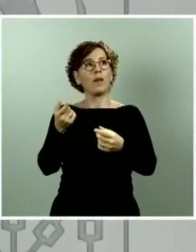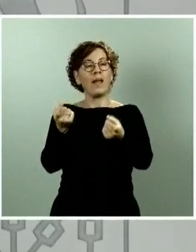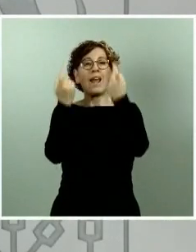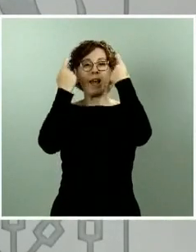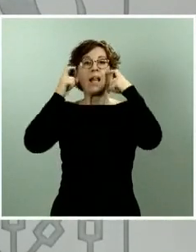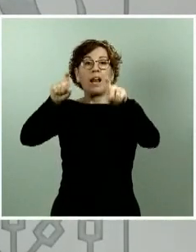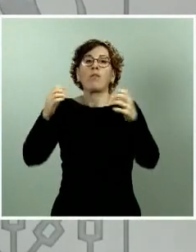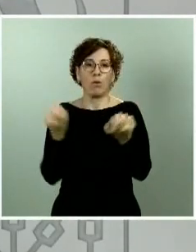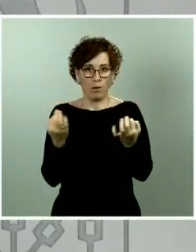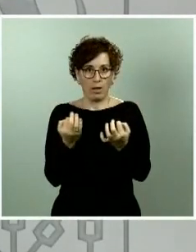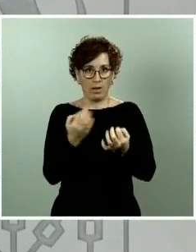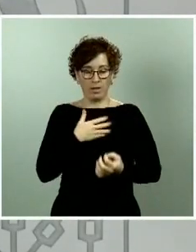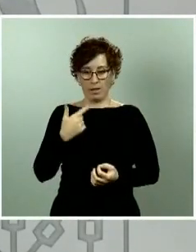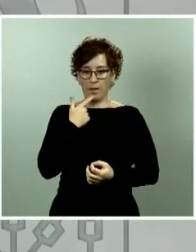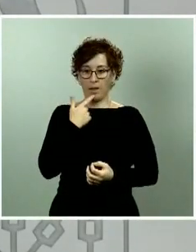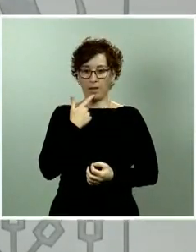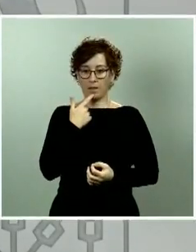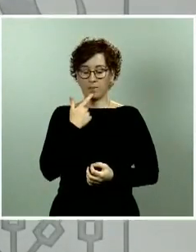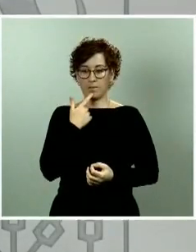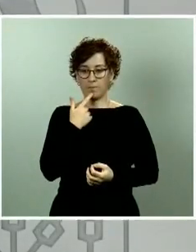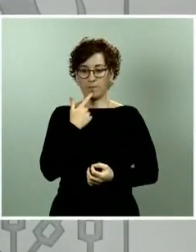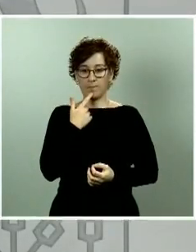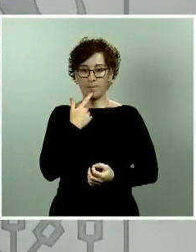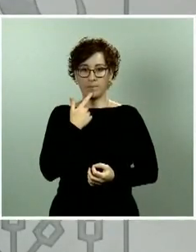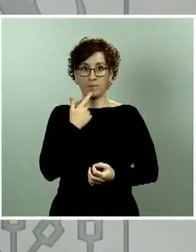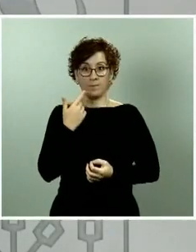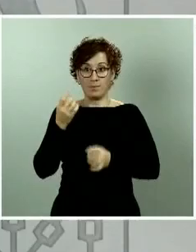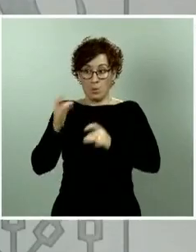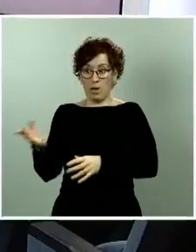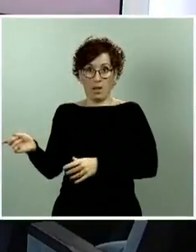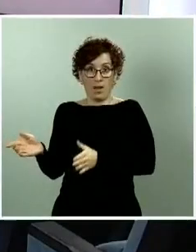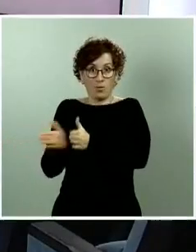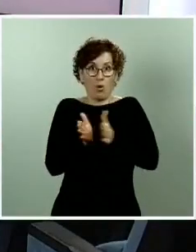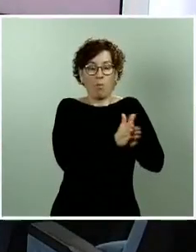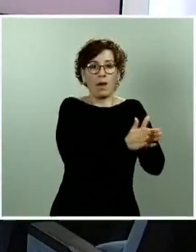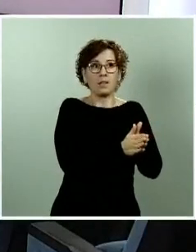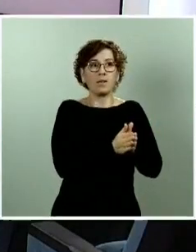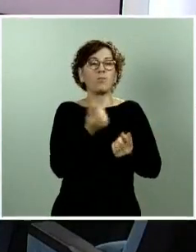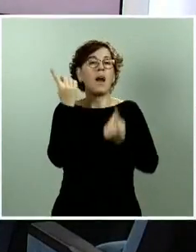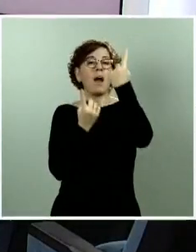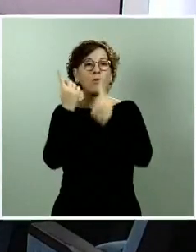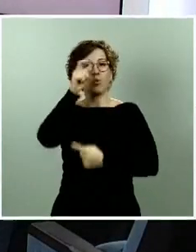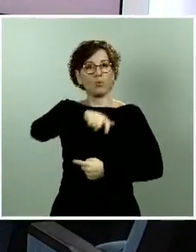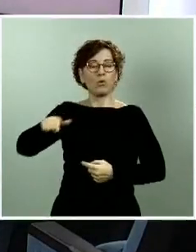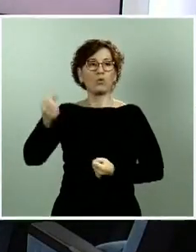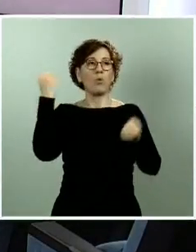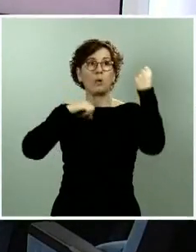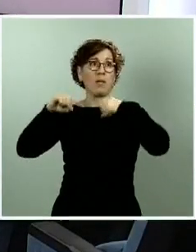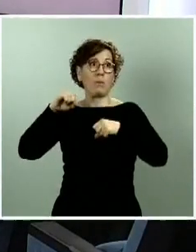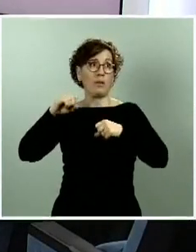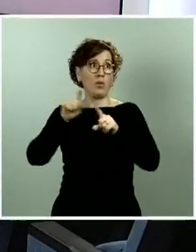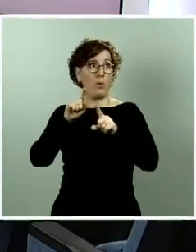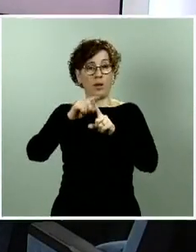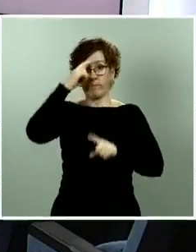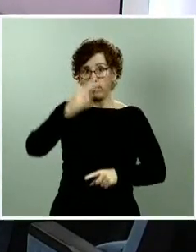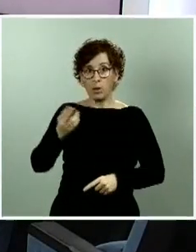por comportamientos, como dicen mis compañeros, incívicos o insolidarios, tiremos por tierra todo el